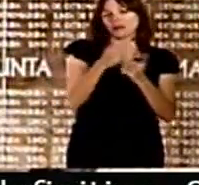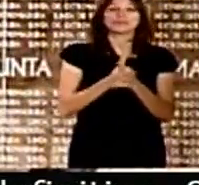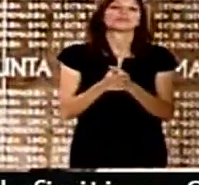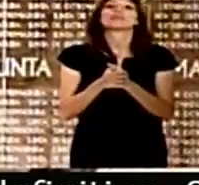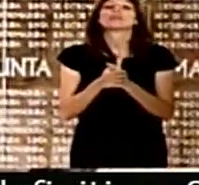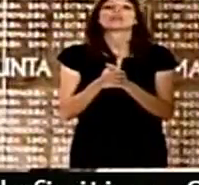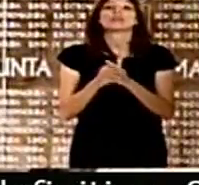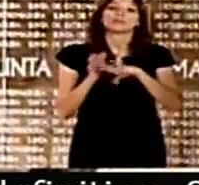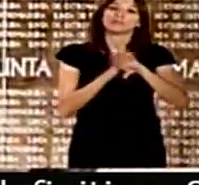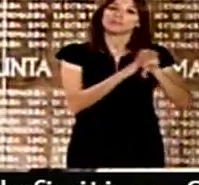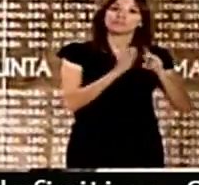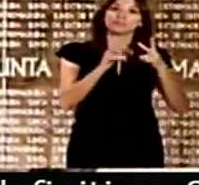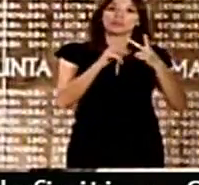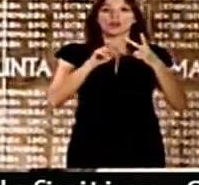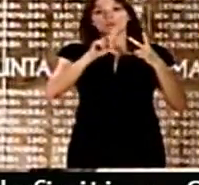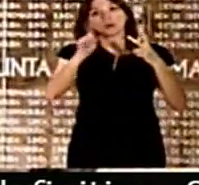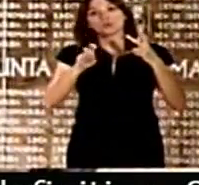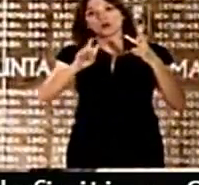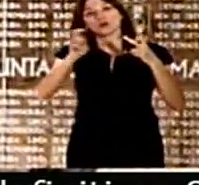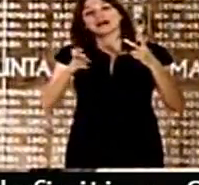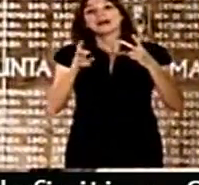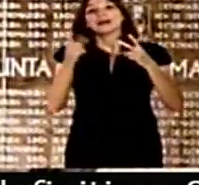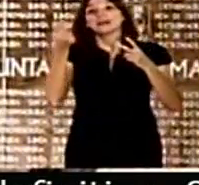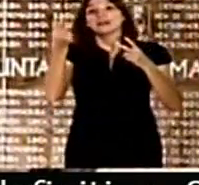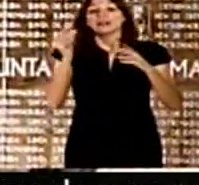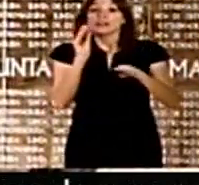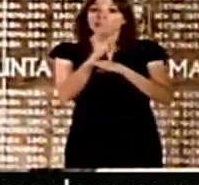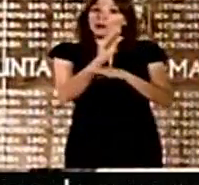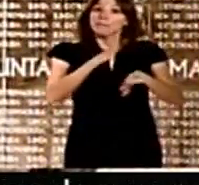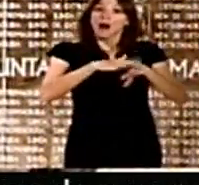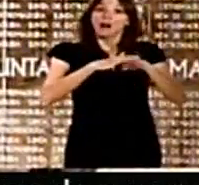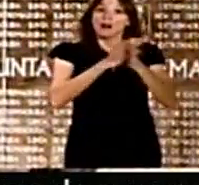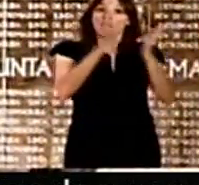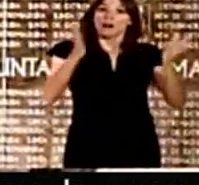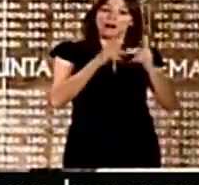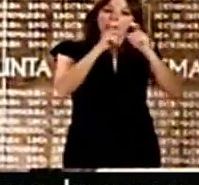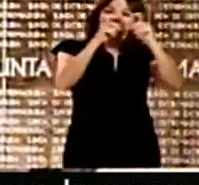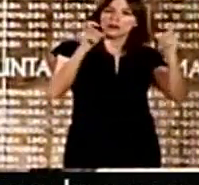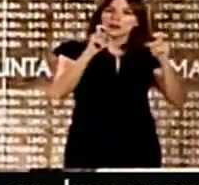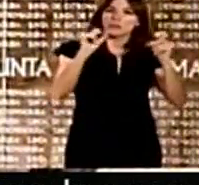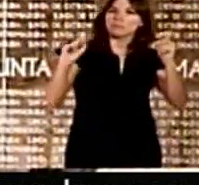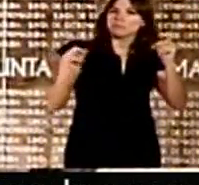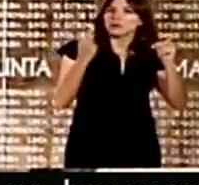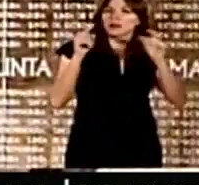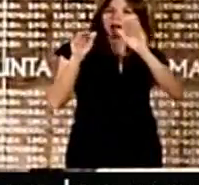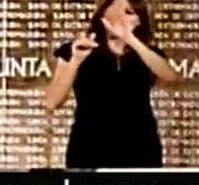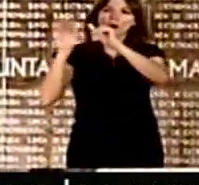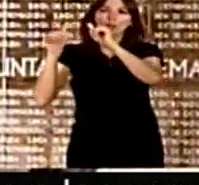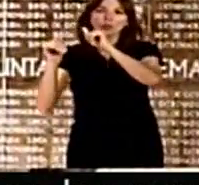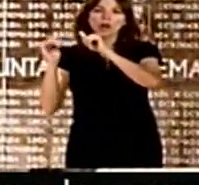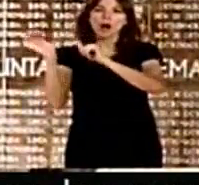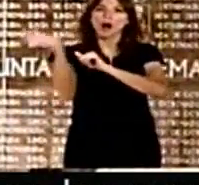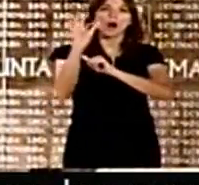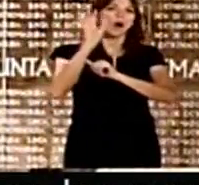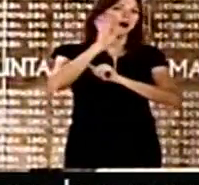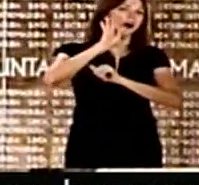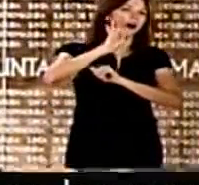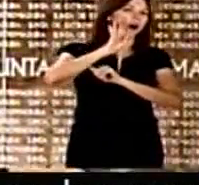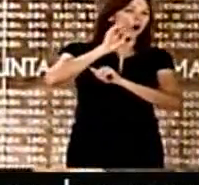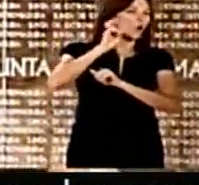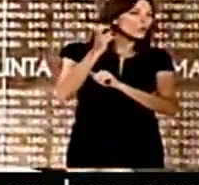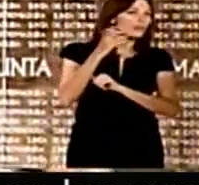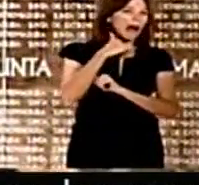las ayudas e incentivos empresariales de gran impacto, ¿son la primera convocatoria o modifica unas ayudas parecidas anteriores?